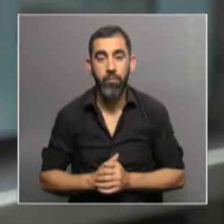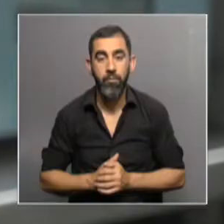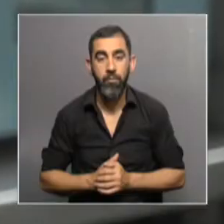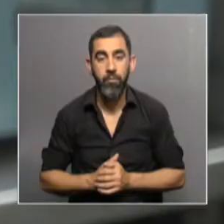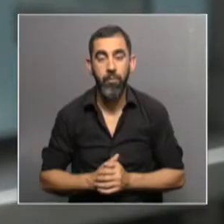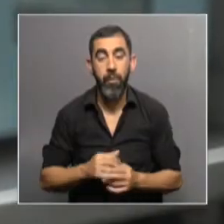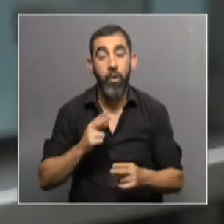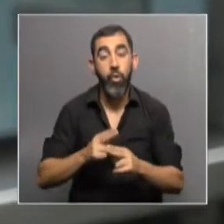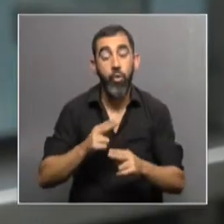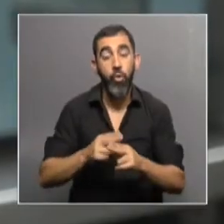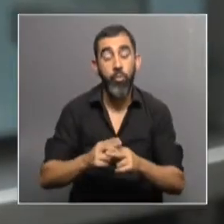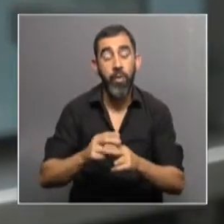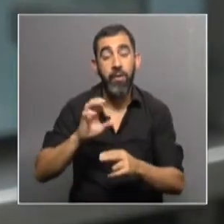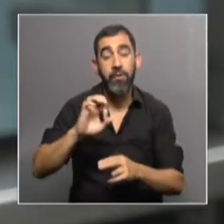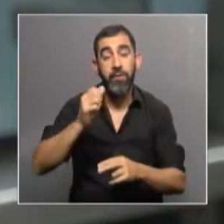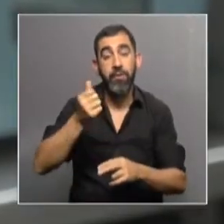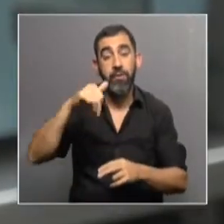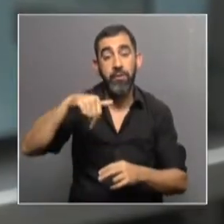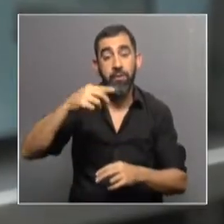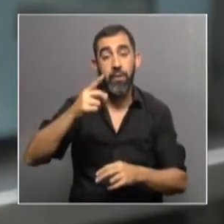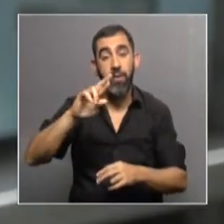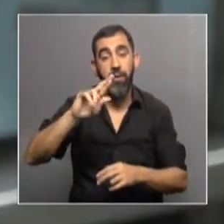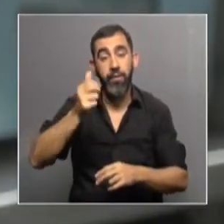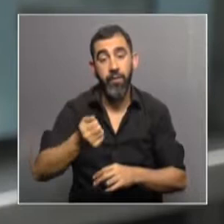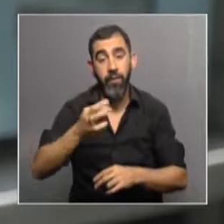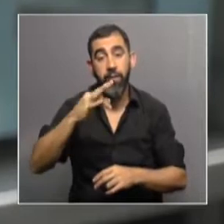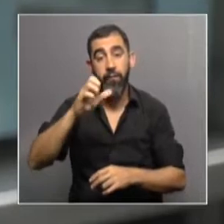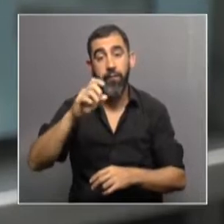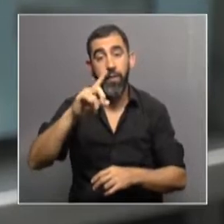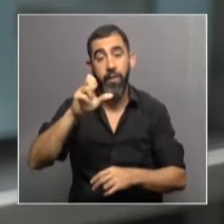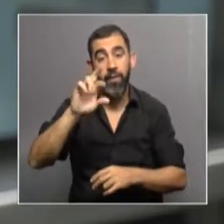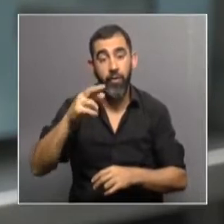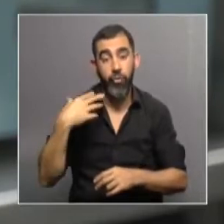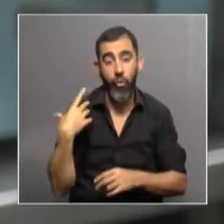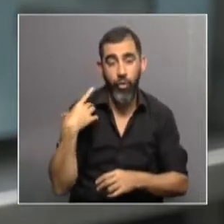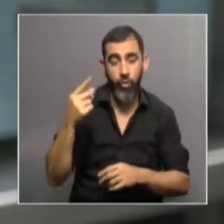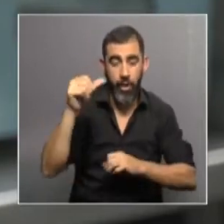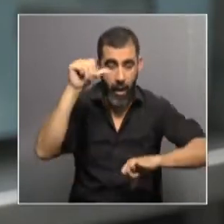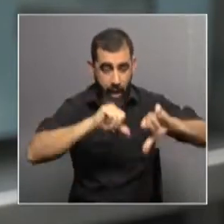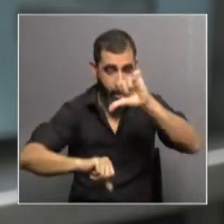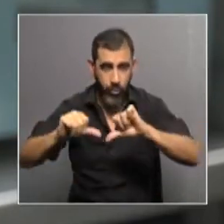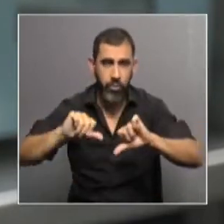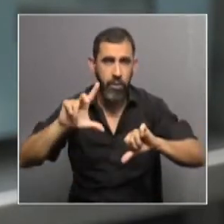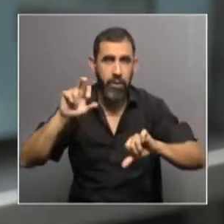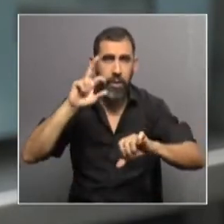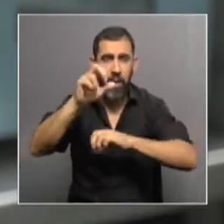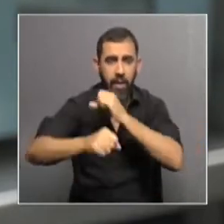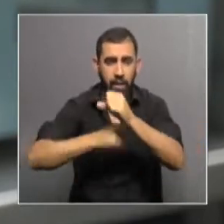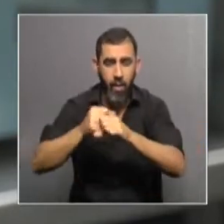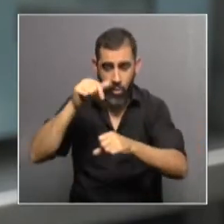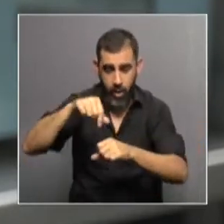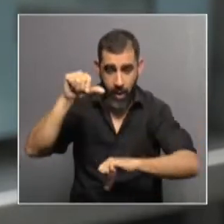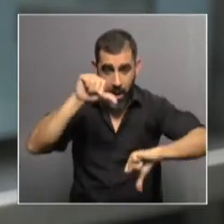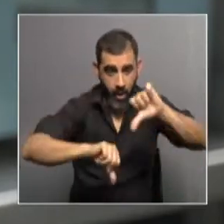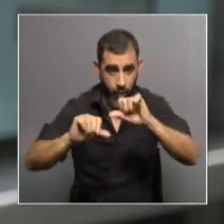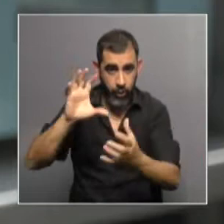Mi nombre es Sandra Feder, yo soy directora del laboratorio Genodiagnosis, un laboratorio que está en Uruguay hace casi 30 años. Nos